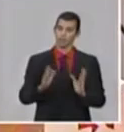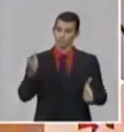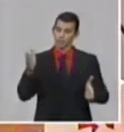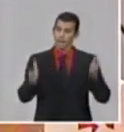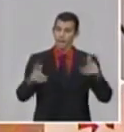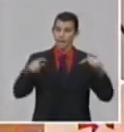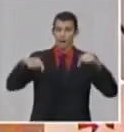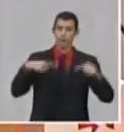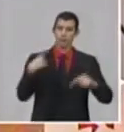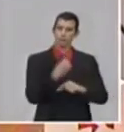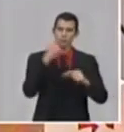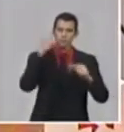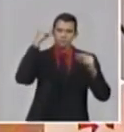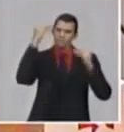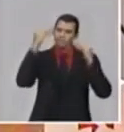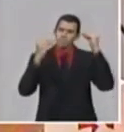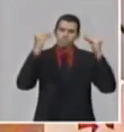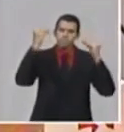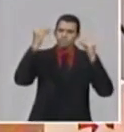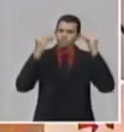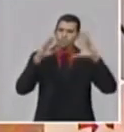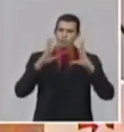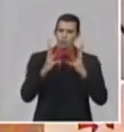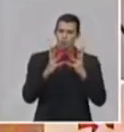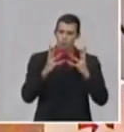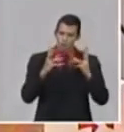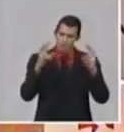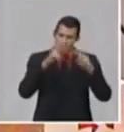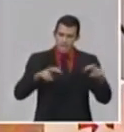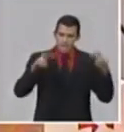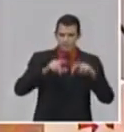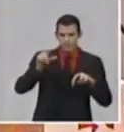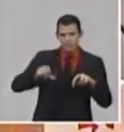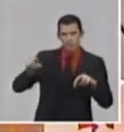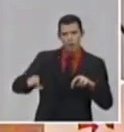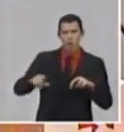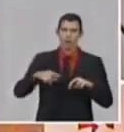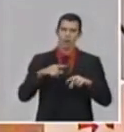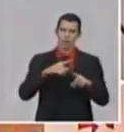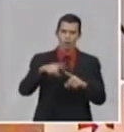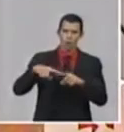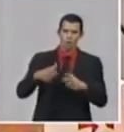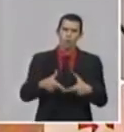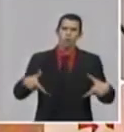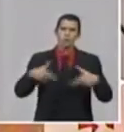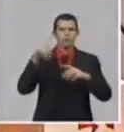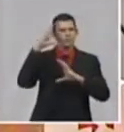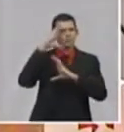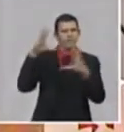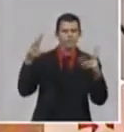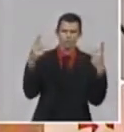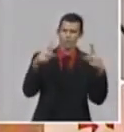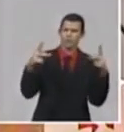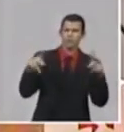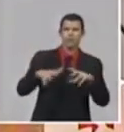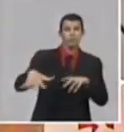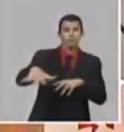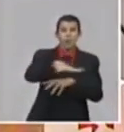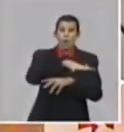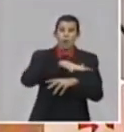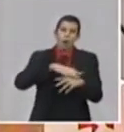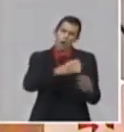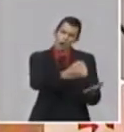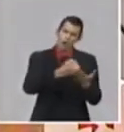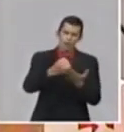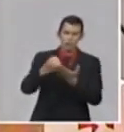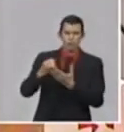en análisis con nuestros investigadores, nuestros consejos científicos, con el consejo de expertos del MINSAT y con las